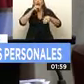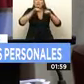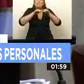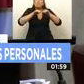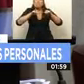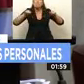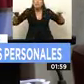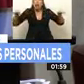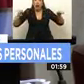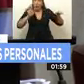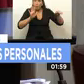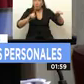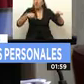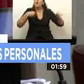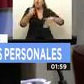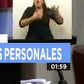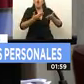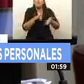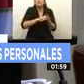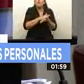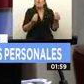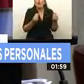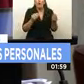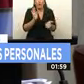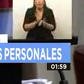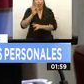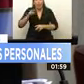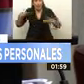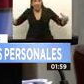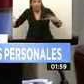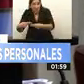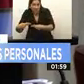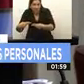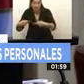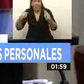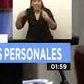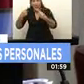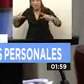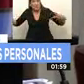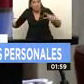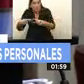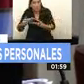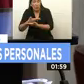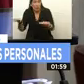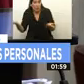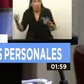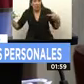Ajustando el gasto público al contrario lo que vamos a hacer con este presupuesto es